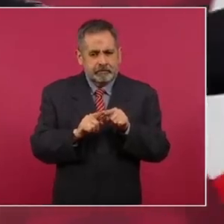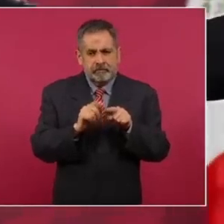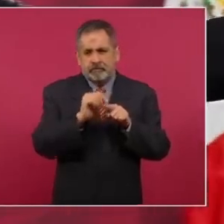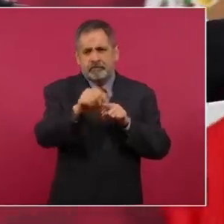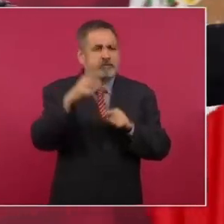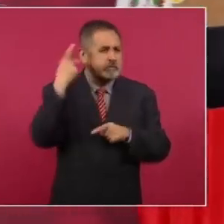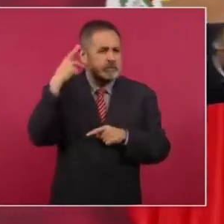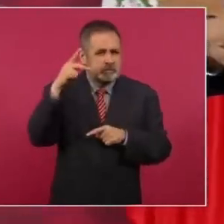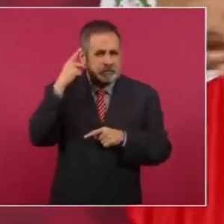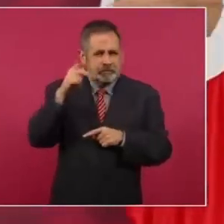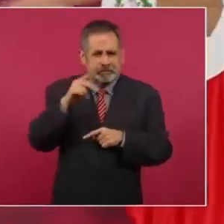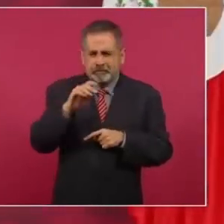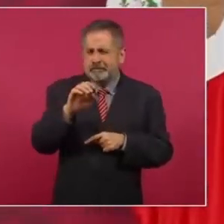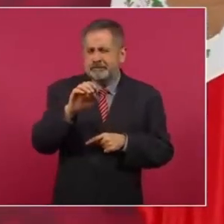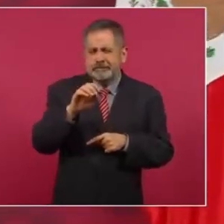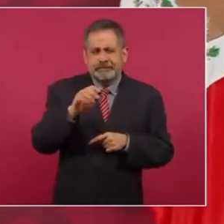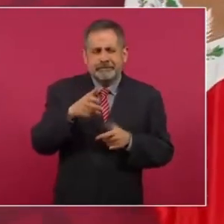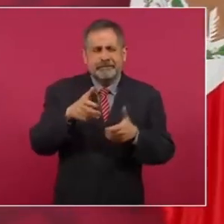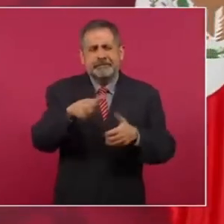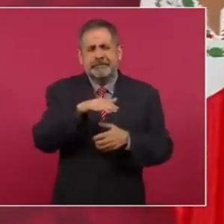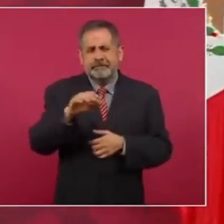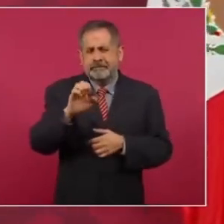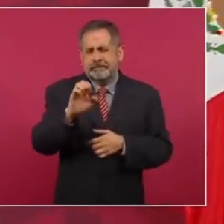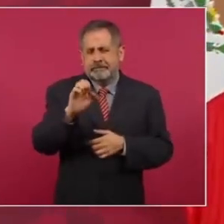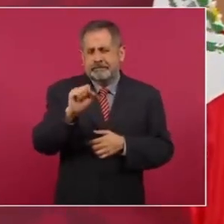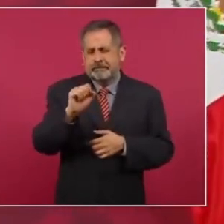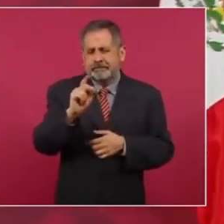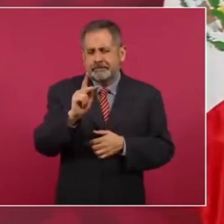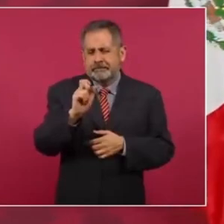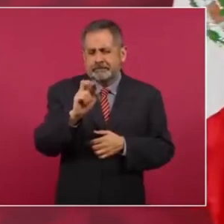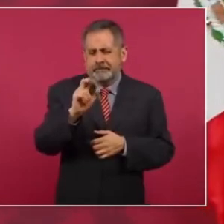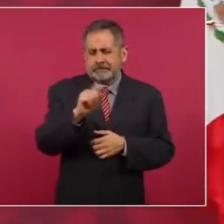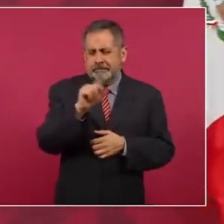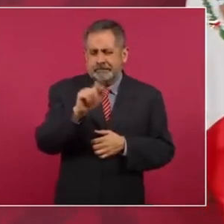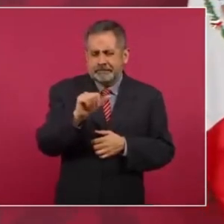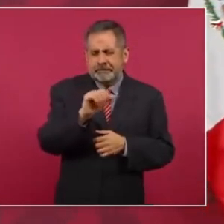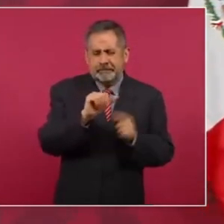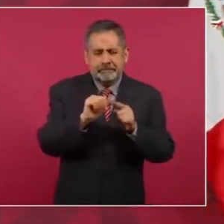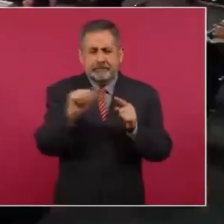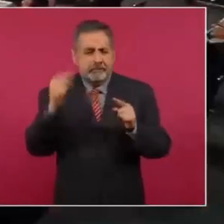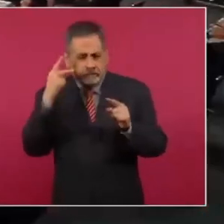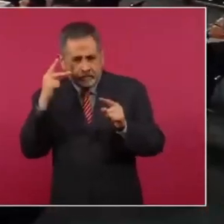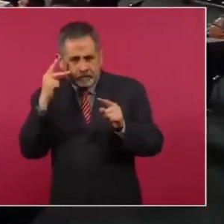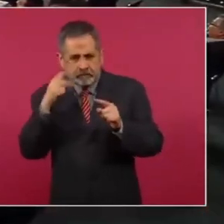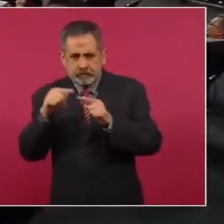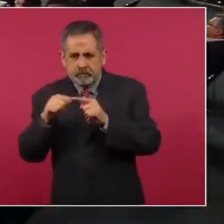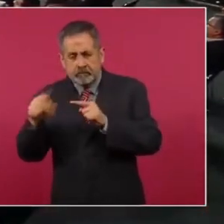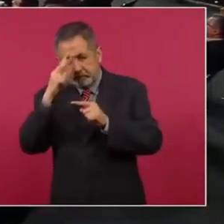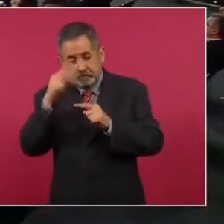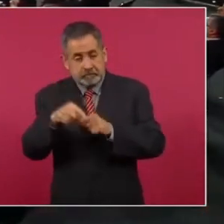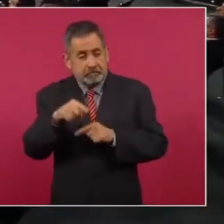Puebla, de Esperanza a Puebla y de Puebla a México, en las noches